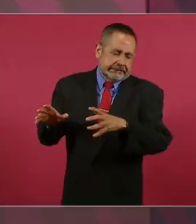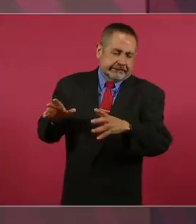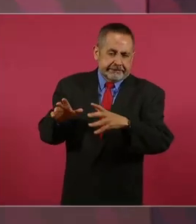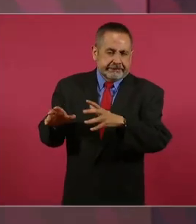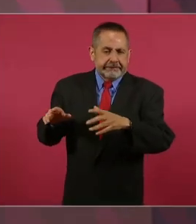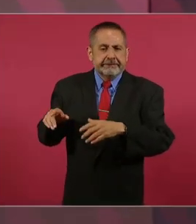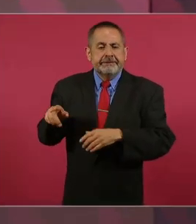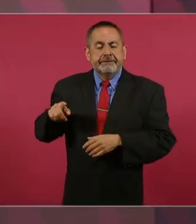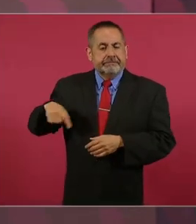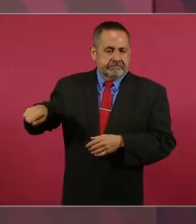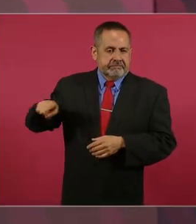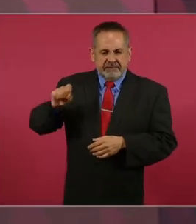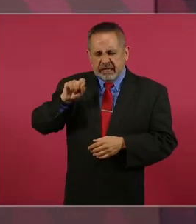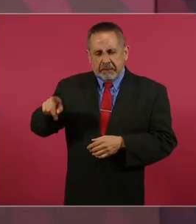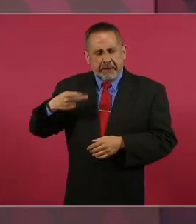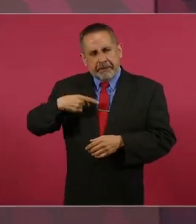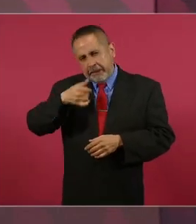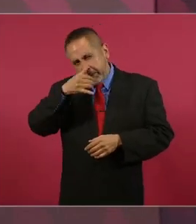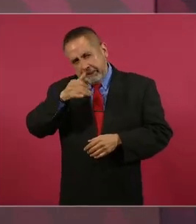revolucionario,